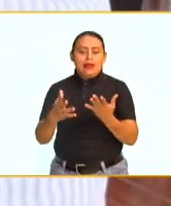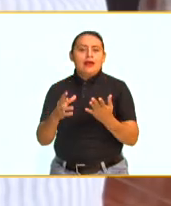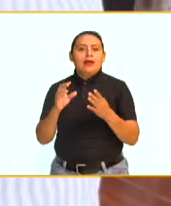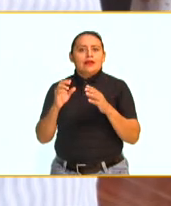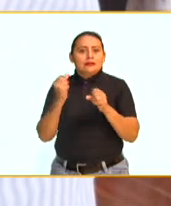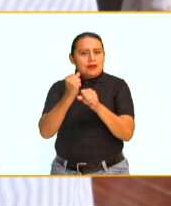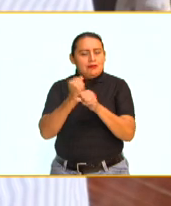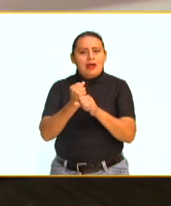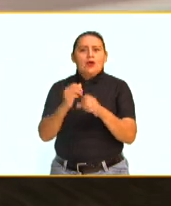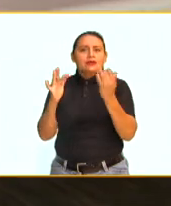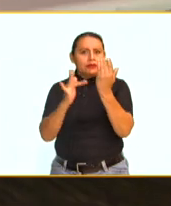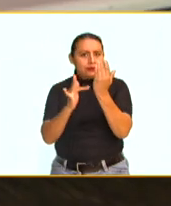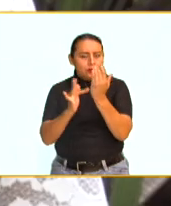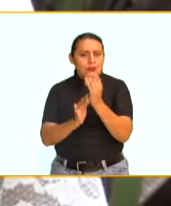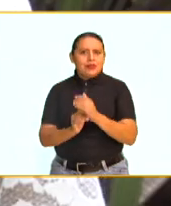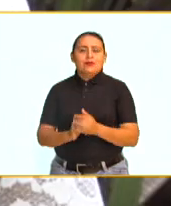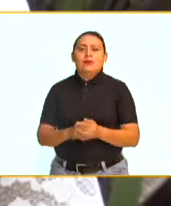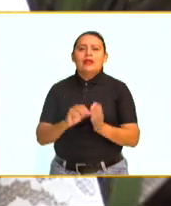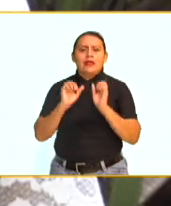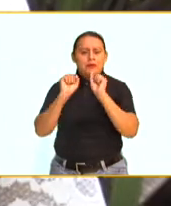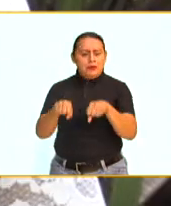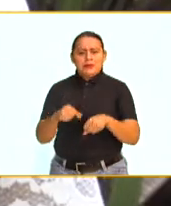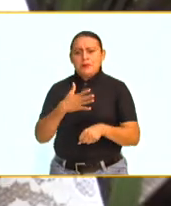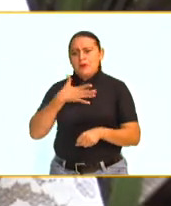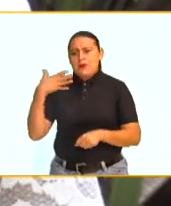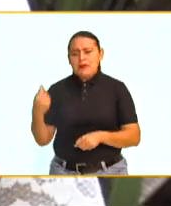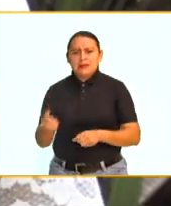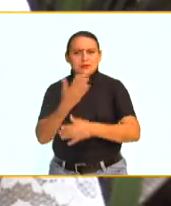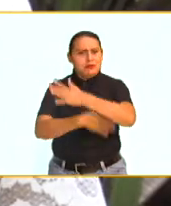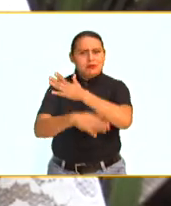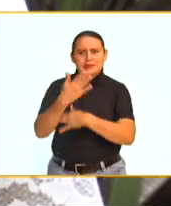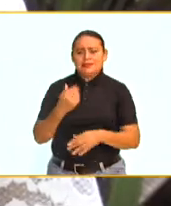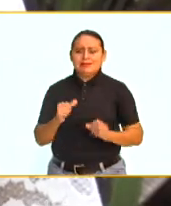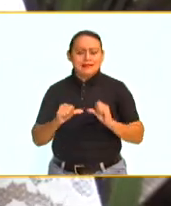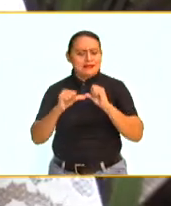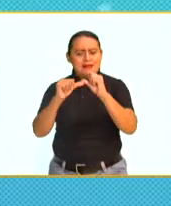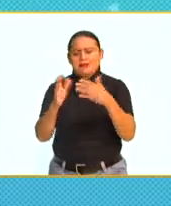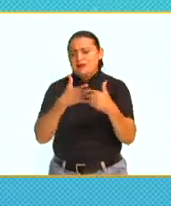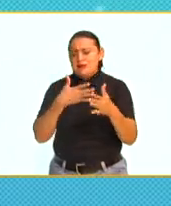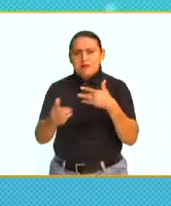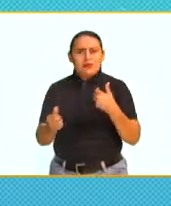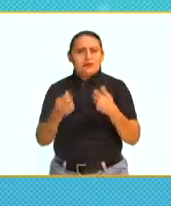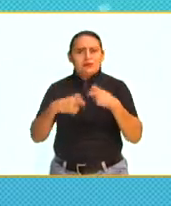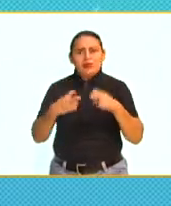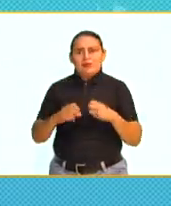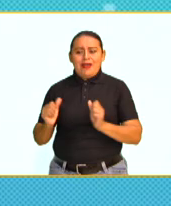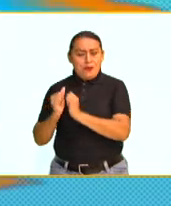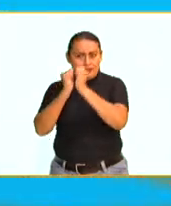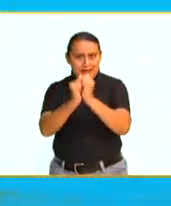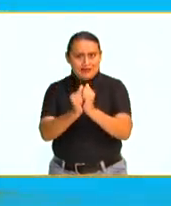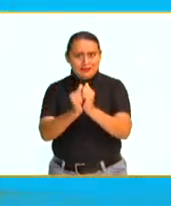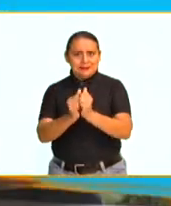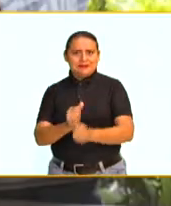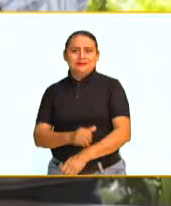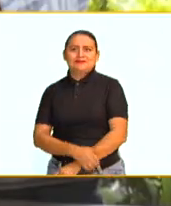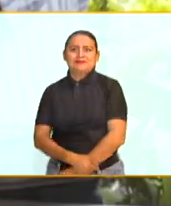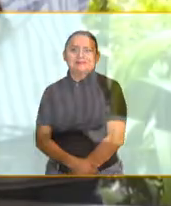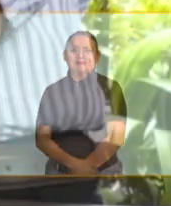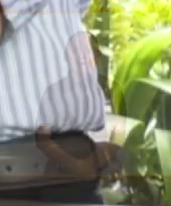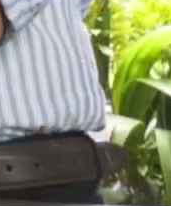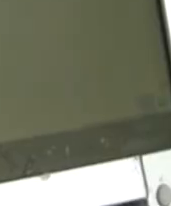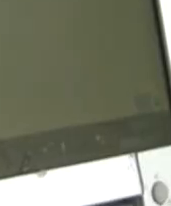tecnológicos. Ha sabido superar su discapacidad, sale adelante, no le importa lo que pase. ¡Acompáñenos!